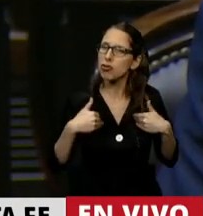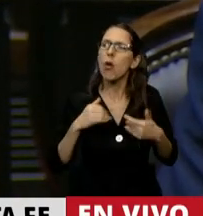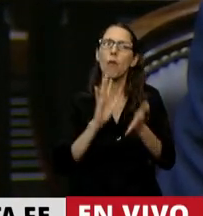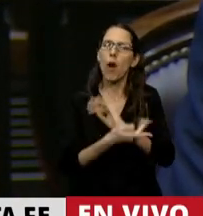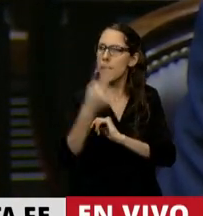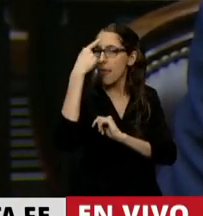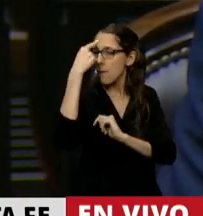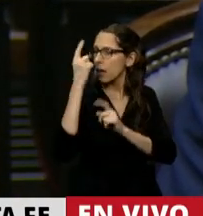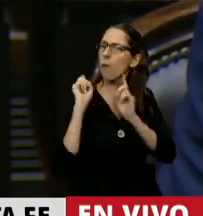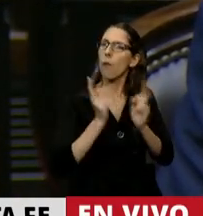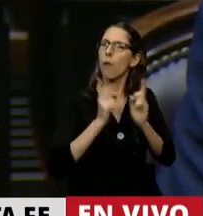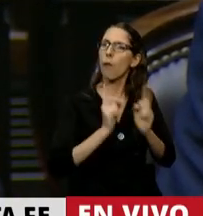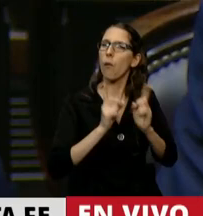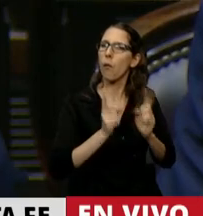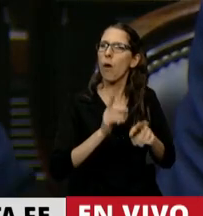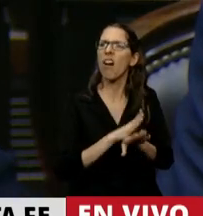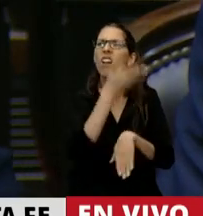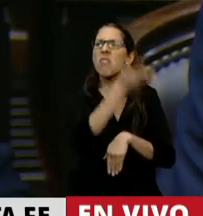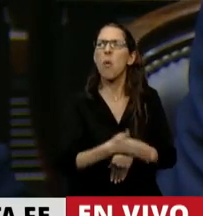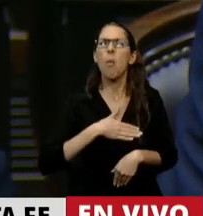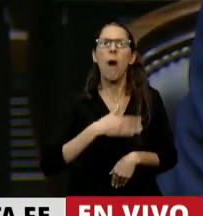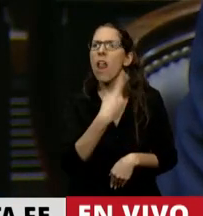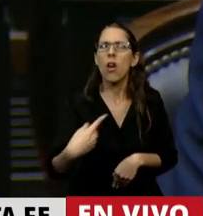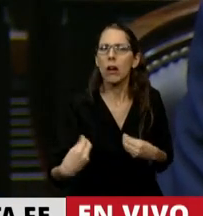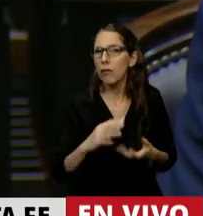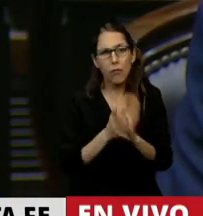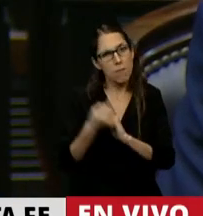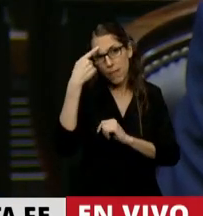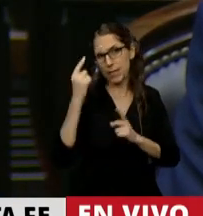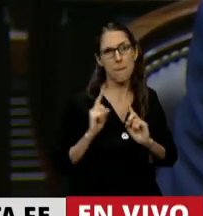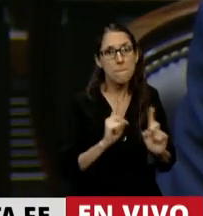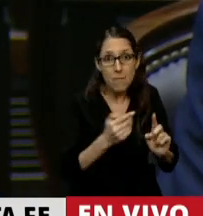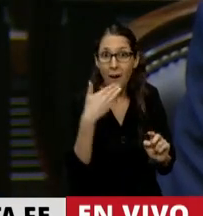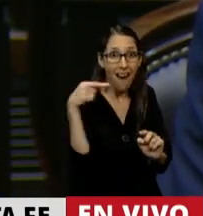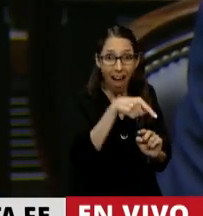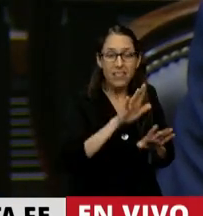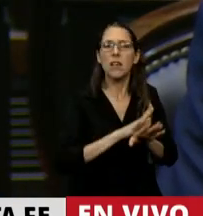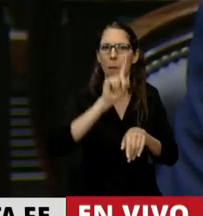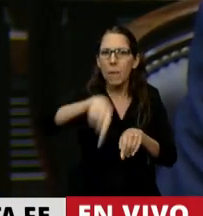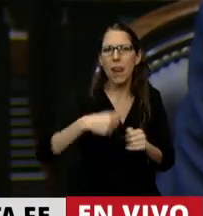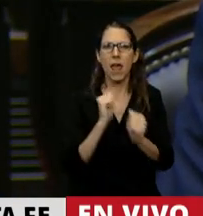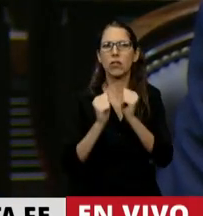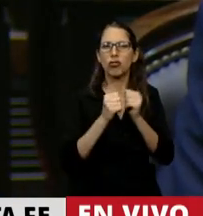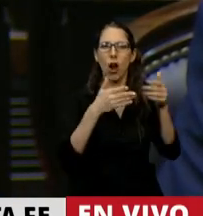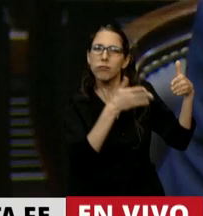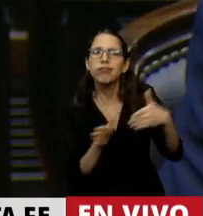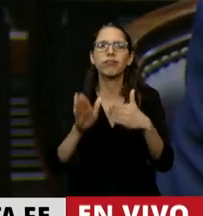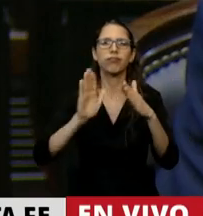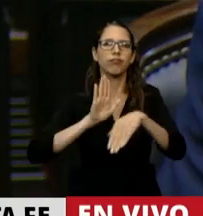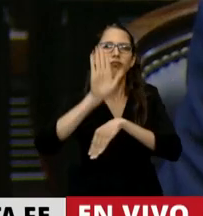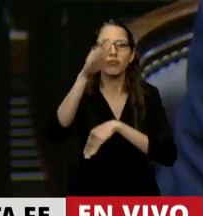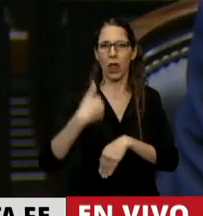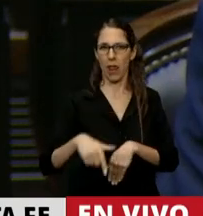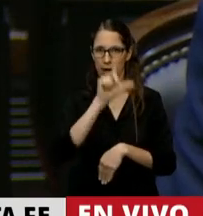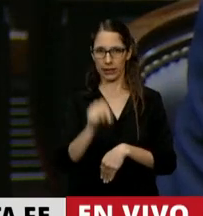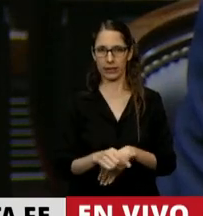idea de la dignidad humana que me va a permitir, nos va a permitir cambiar el curso de la historia y de nuestro país, la